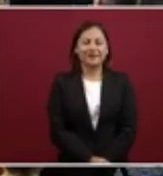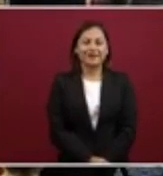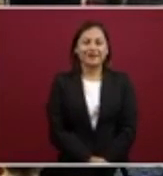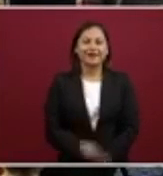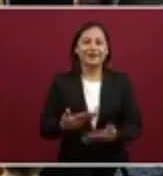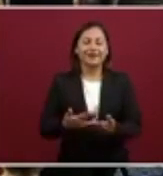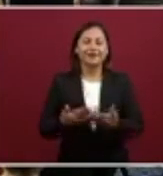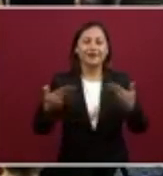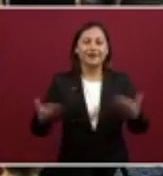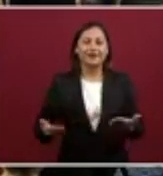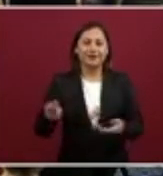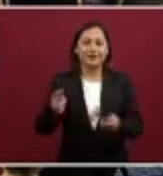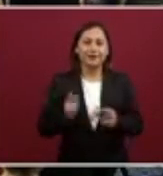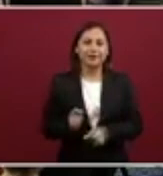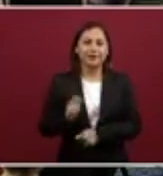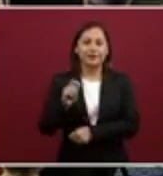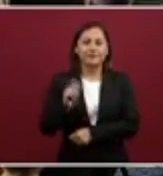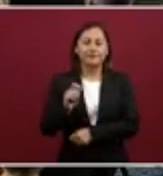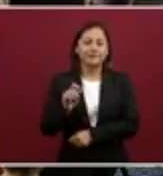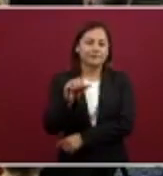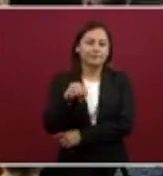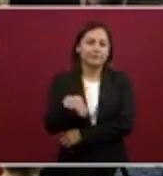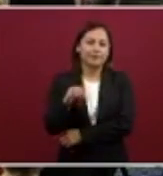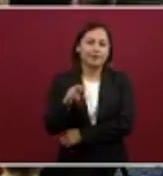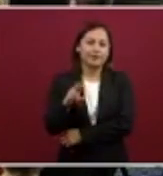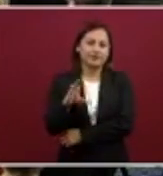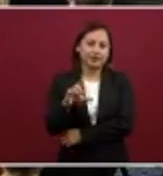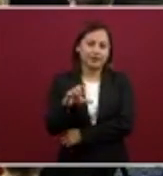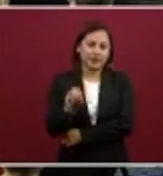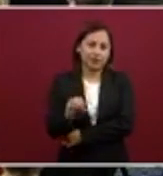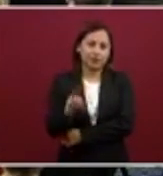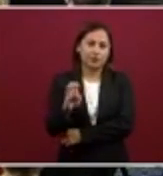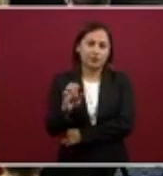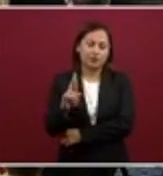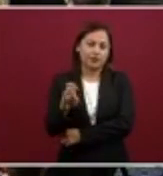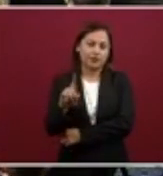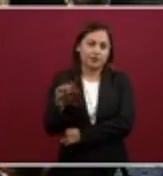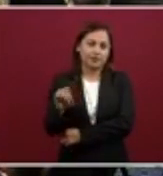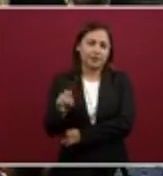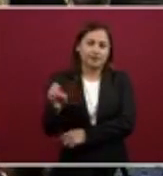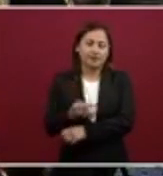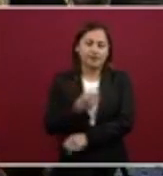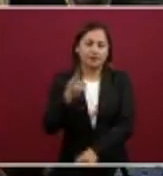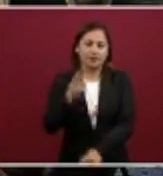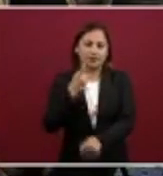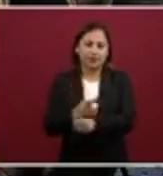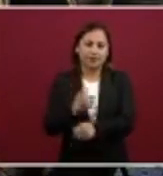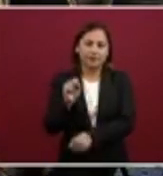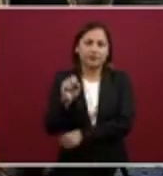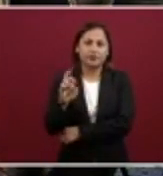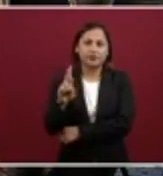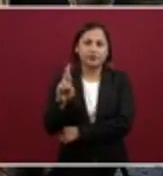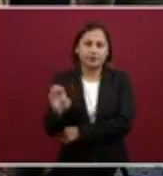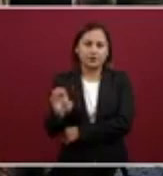el licenciado Marcelo Ebrard Casaubón, secretario de Relaciones Exteriores.